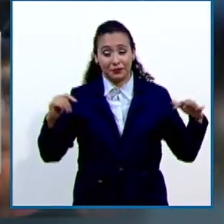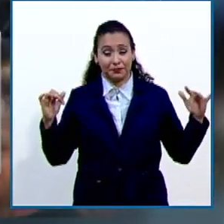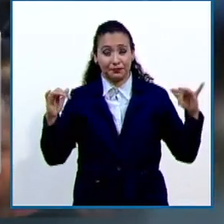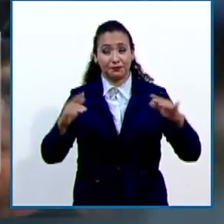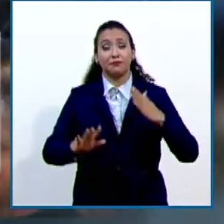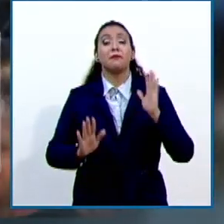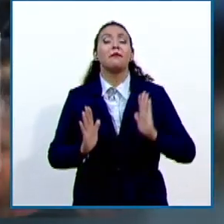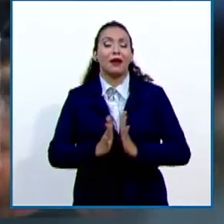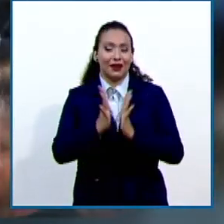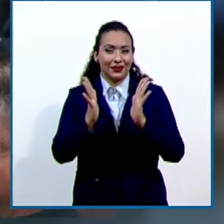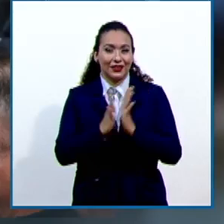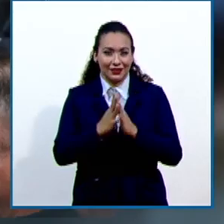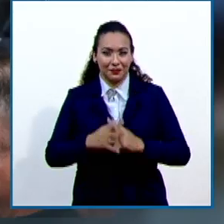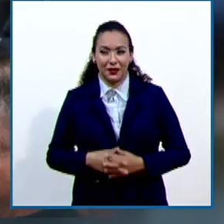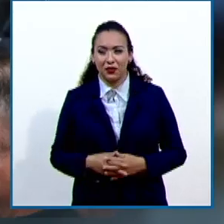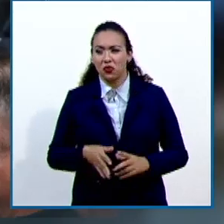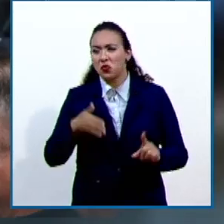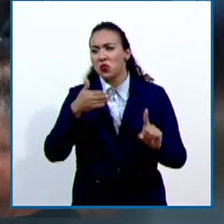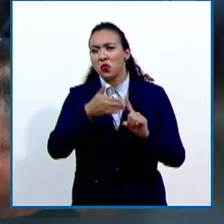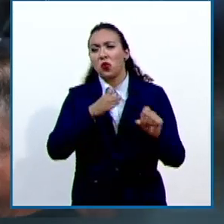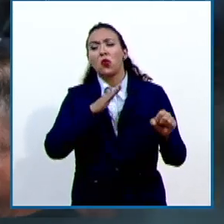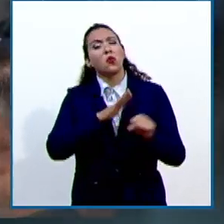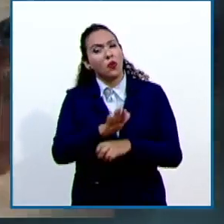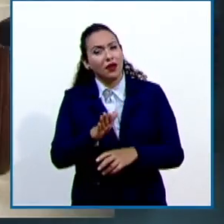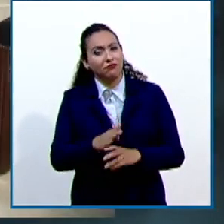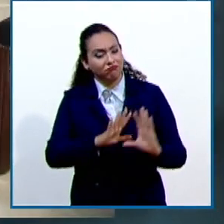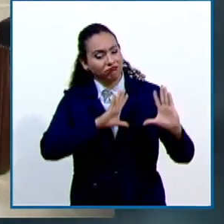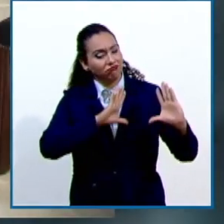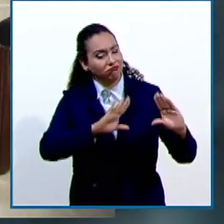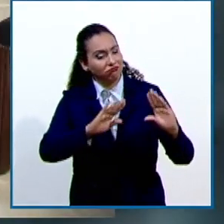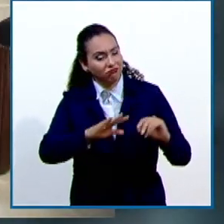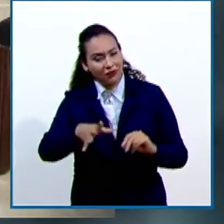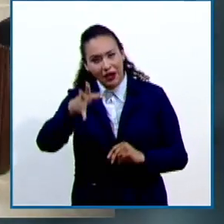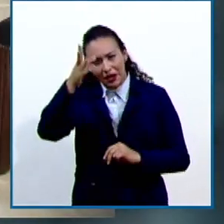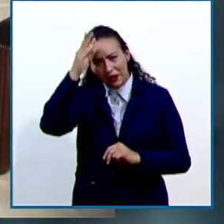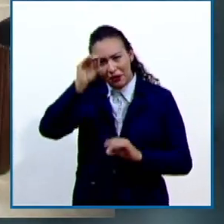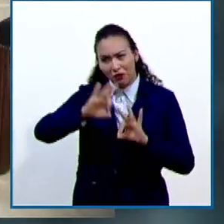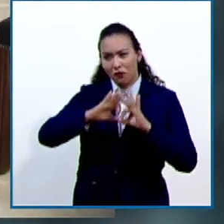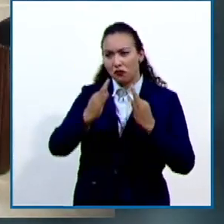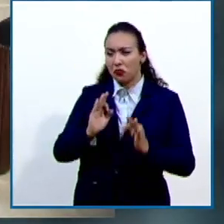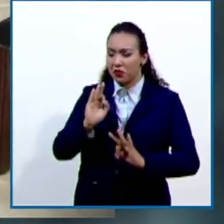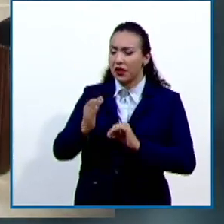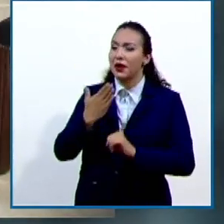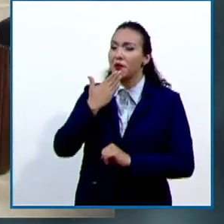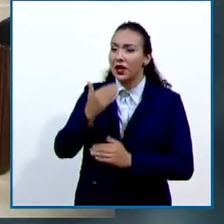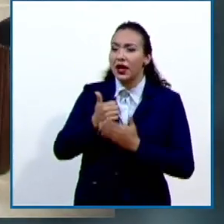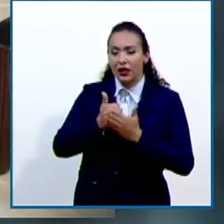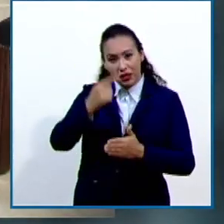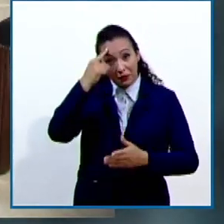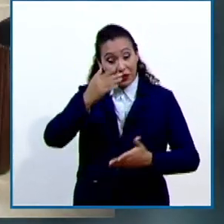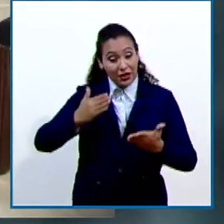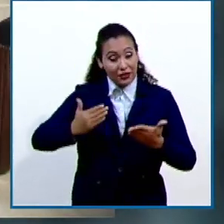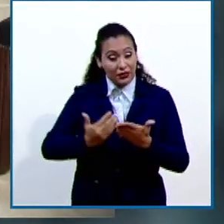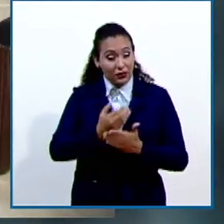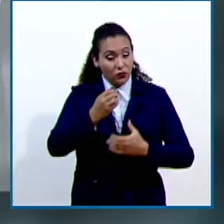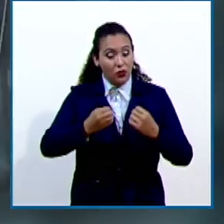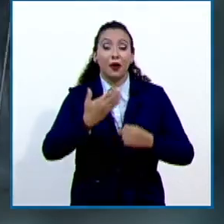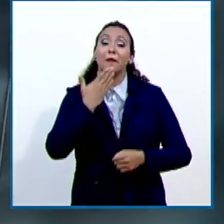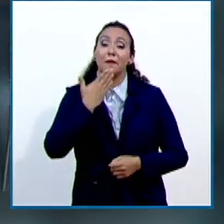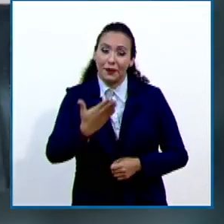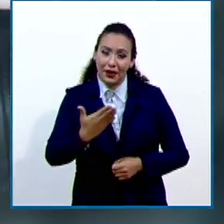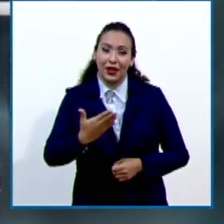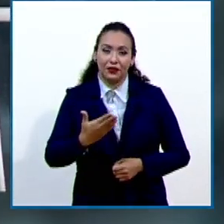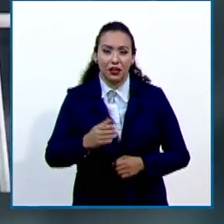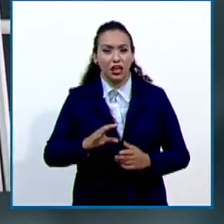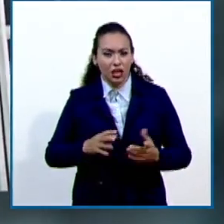corporaciones de seguridad, con el objetivo de promover buenas prácticas que garanticen procesos judiciales eficaces y justos. Para